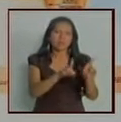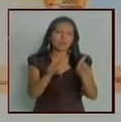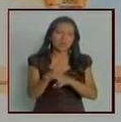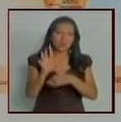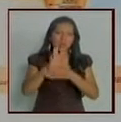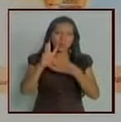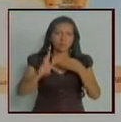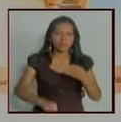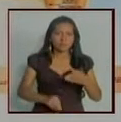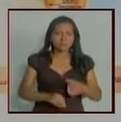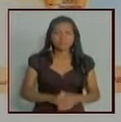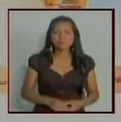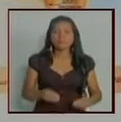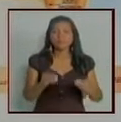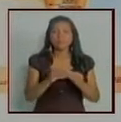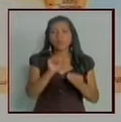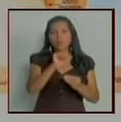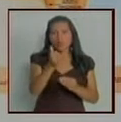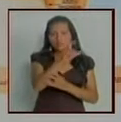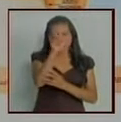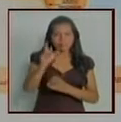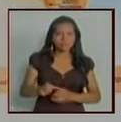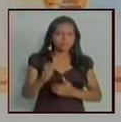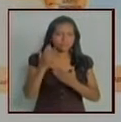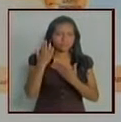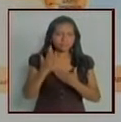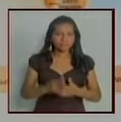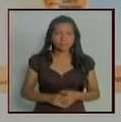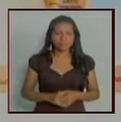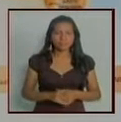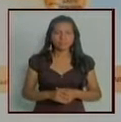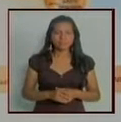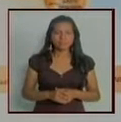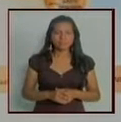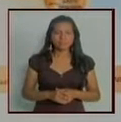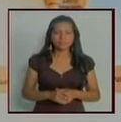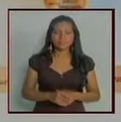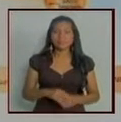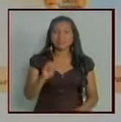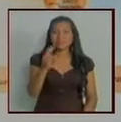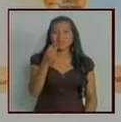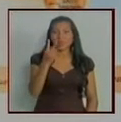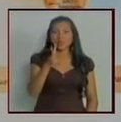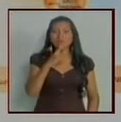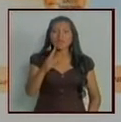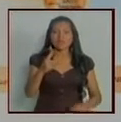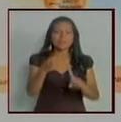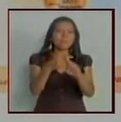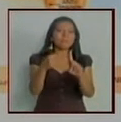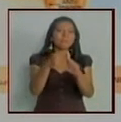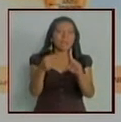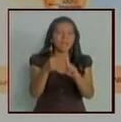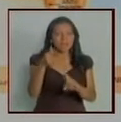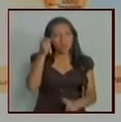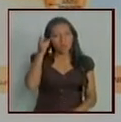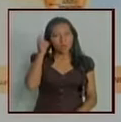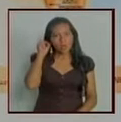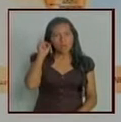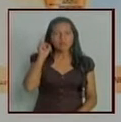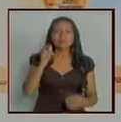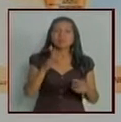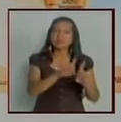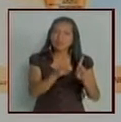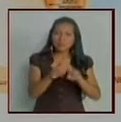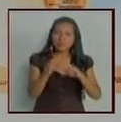estas alteraciones. Si pasamos a la siguiente, por favor. En caja timpánica, ese es el oído medio, podemos tener perforaciones